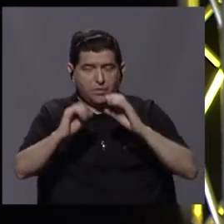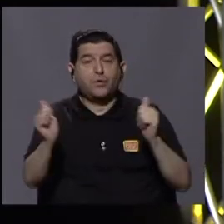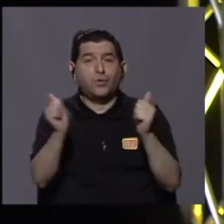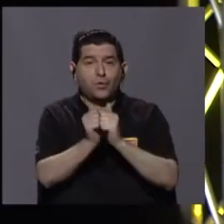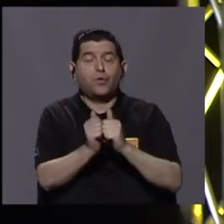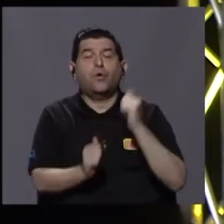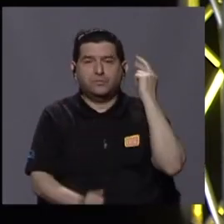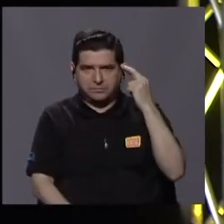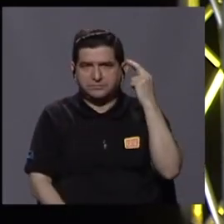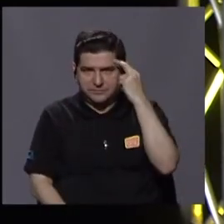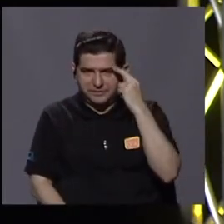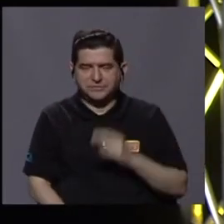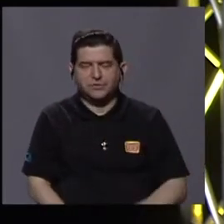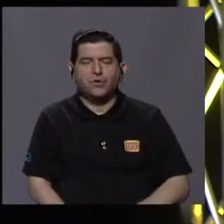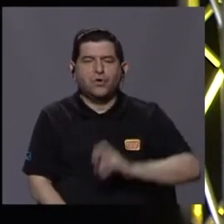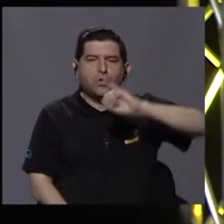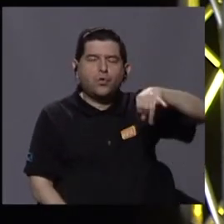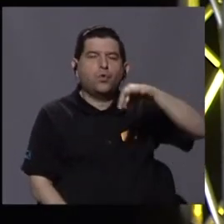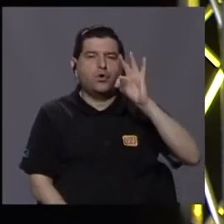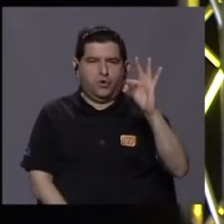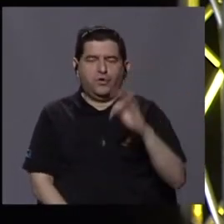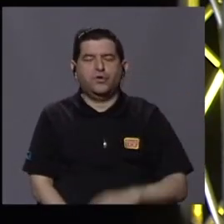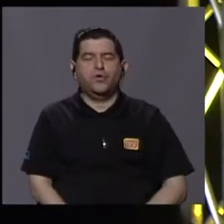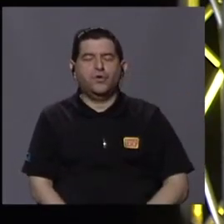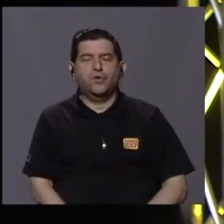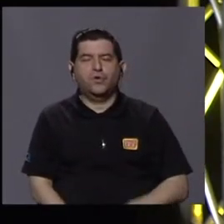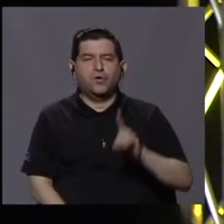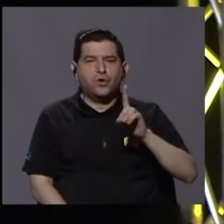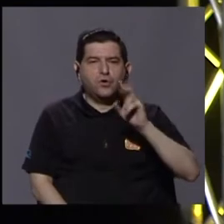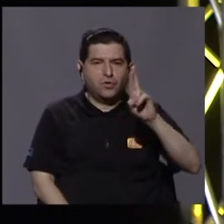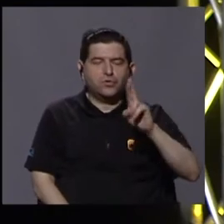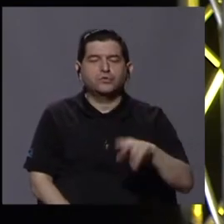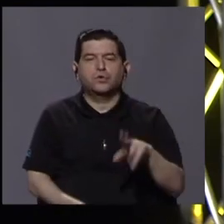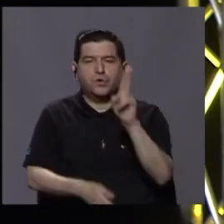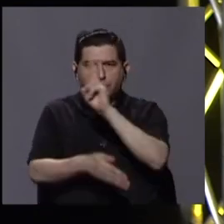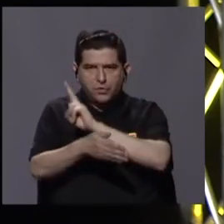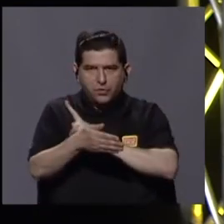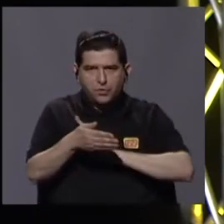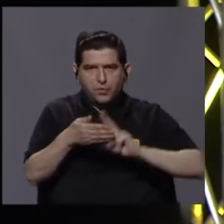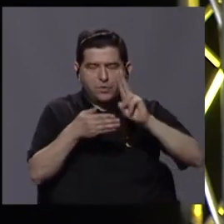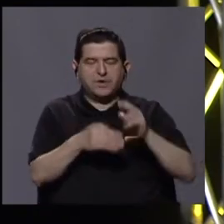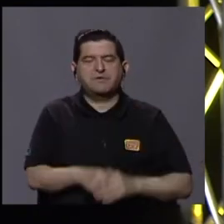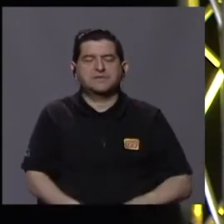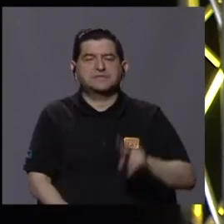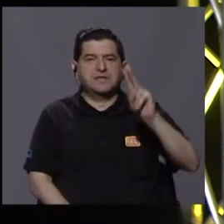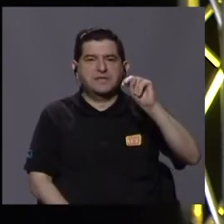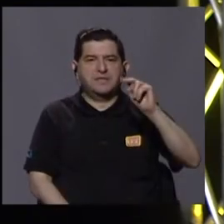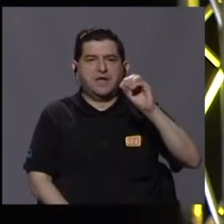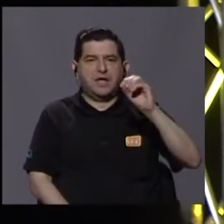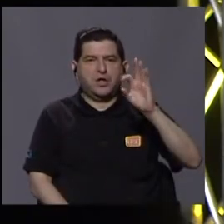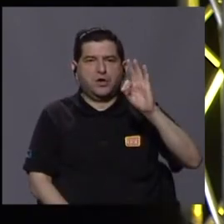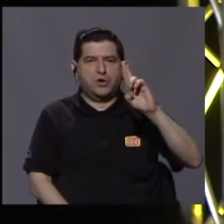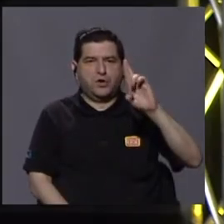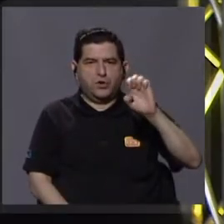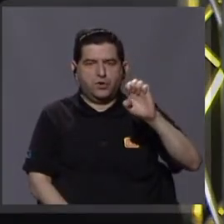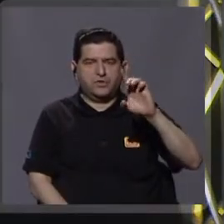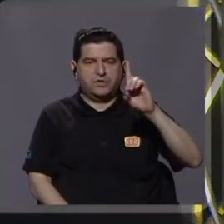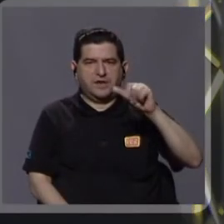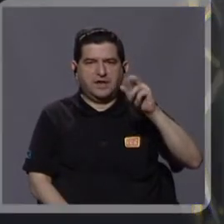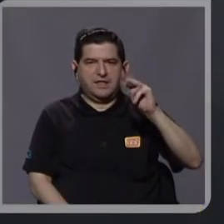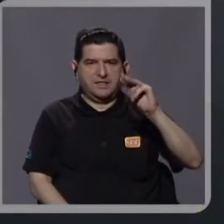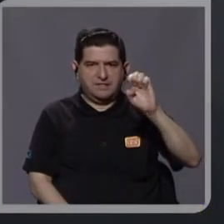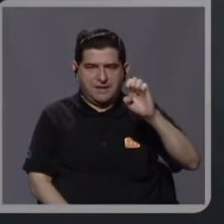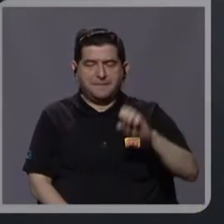con don julio tele sierra doctor por la universidad de notre dan pero además un buen amigo que desde hace muchos años